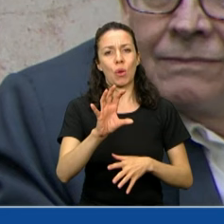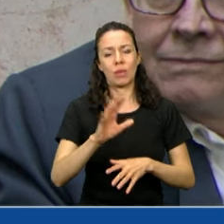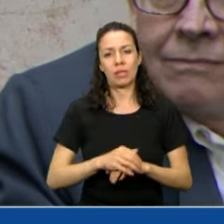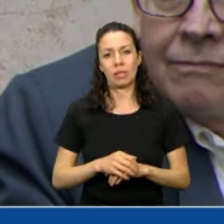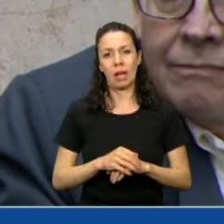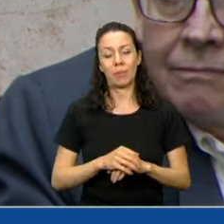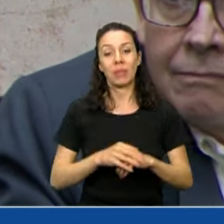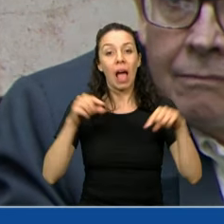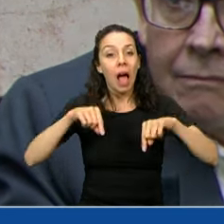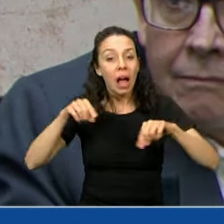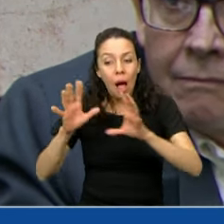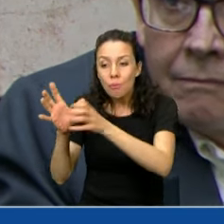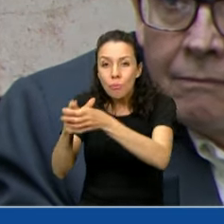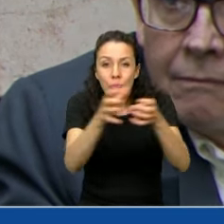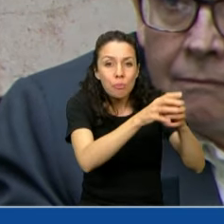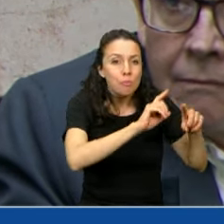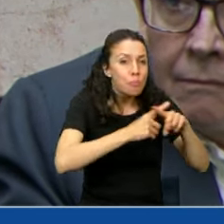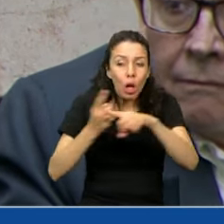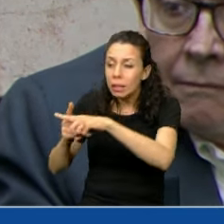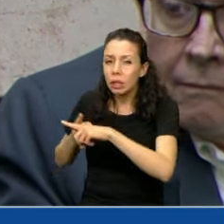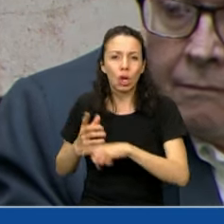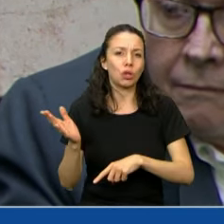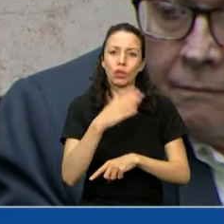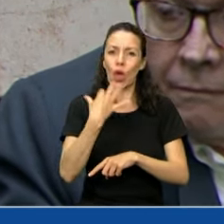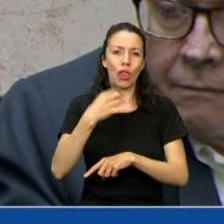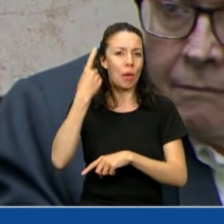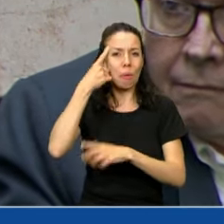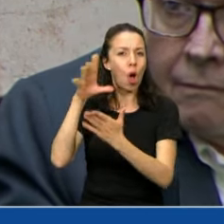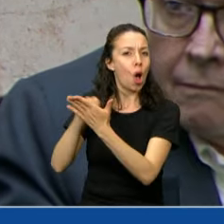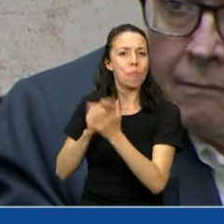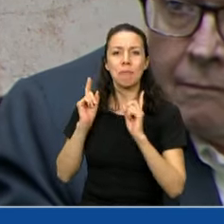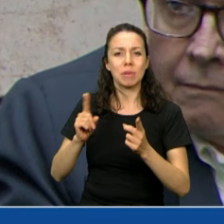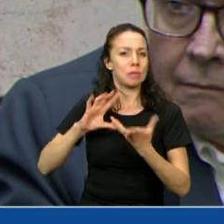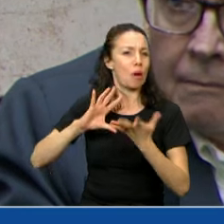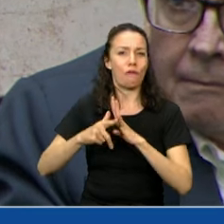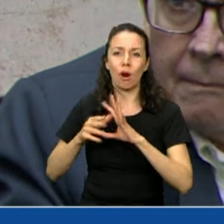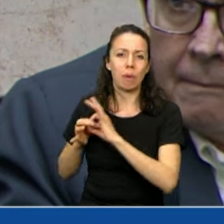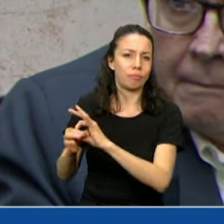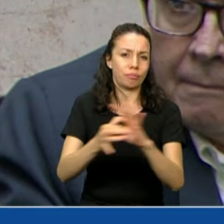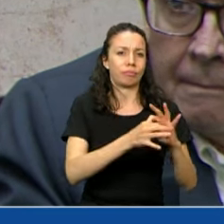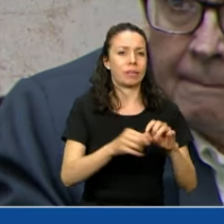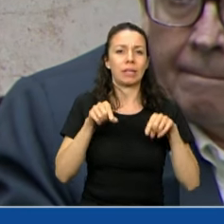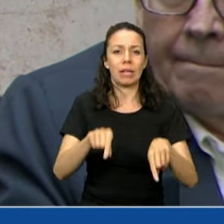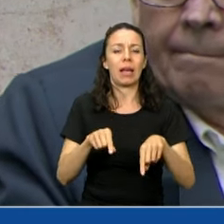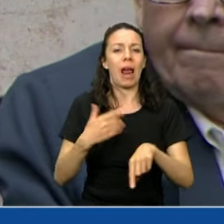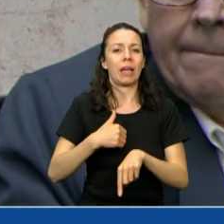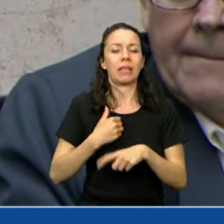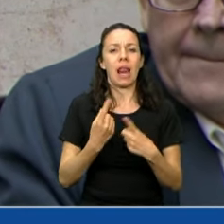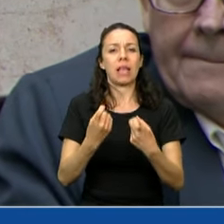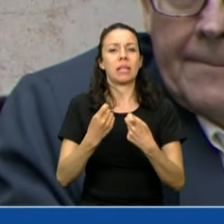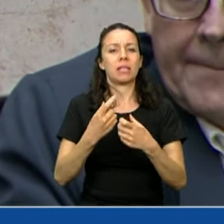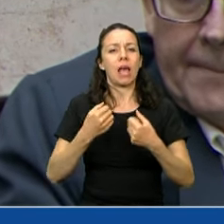políticos hagamos lo mismo Este es el perfil de la Argentina comprometida con el crecimiento y la